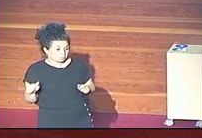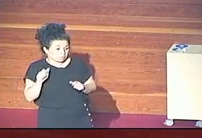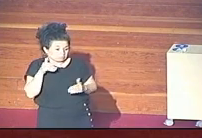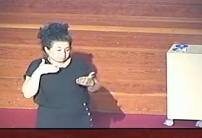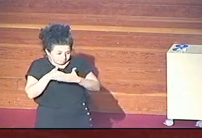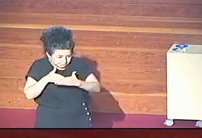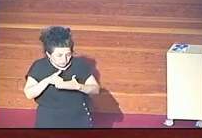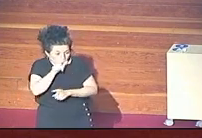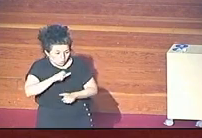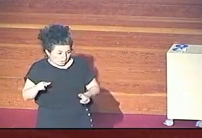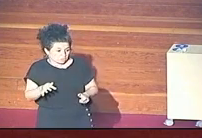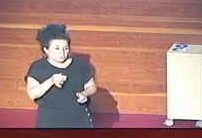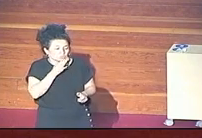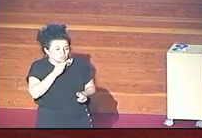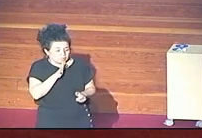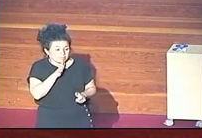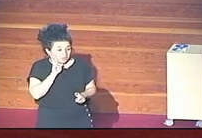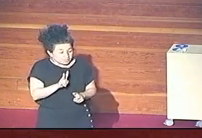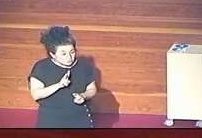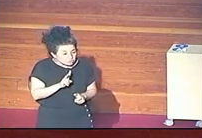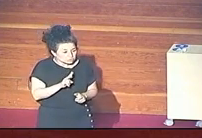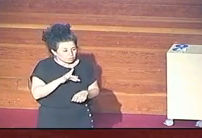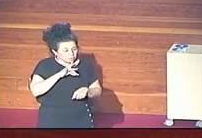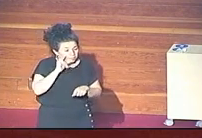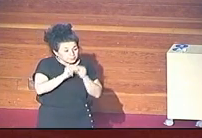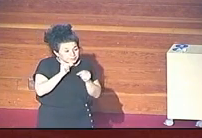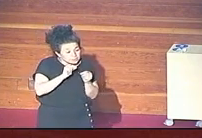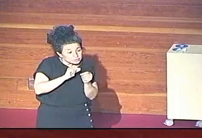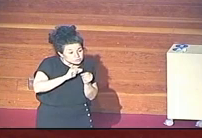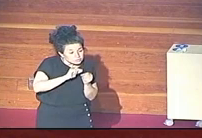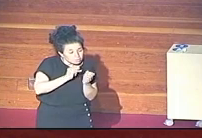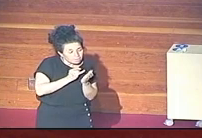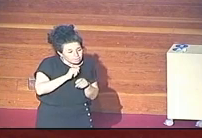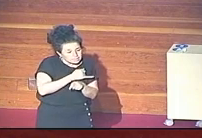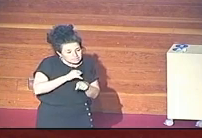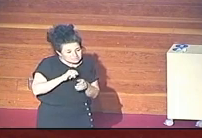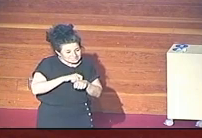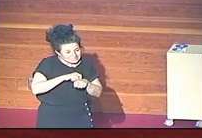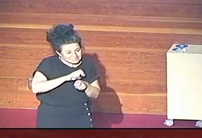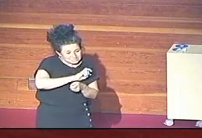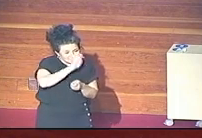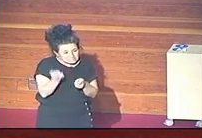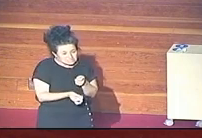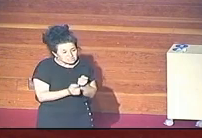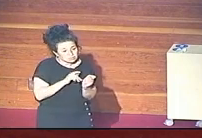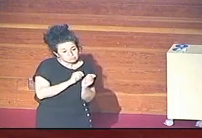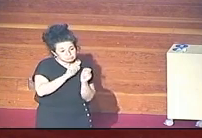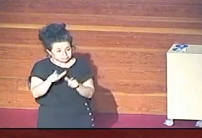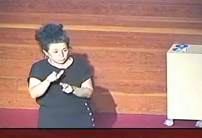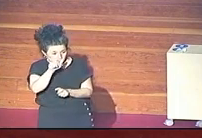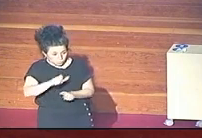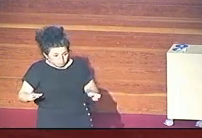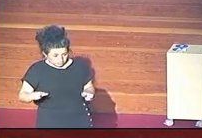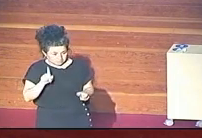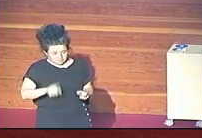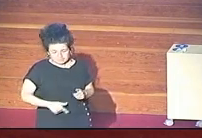hay variantes nuevas y si pueden pasar y los que nos teníamos que plantear una